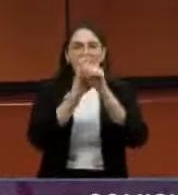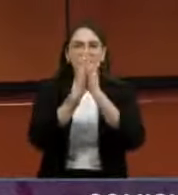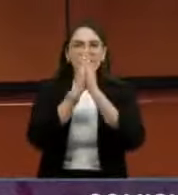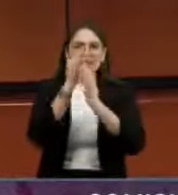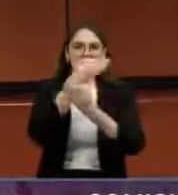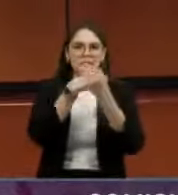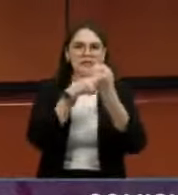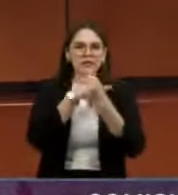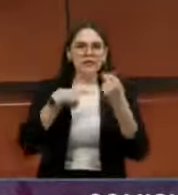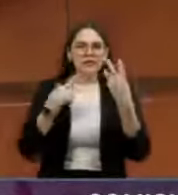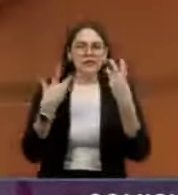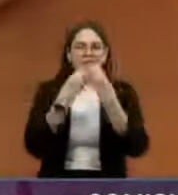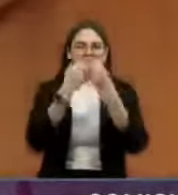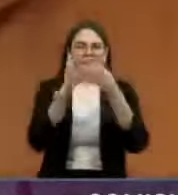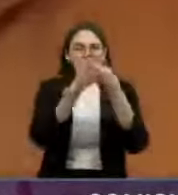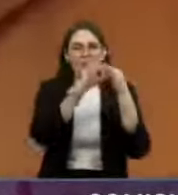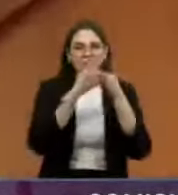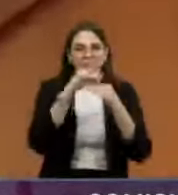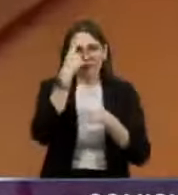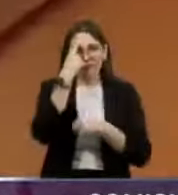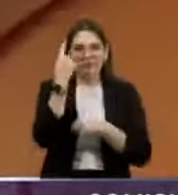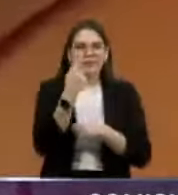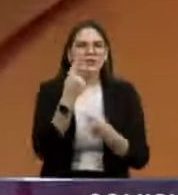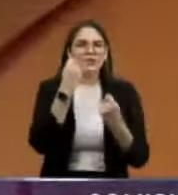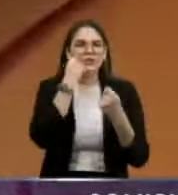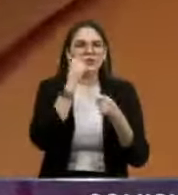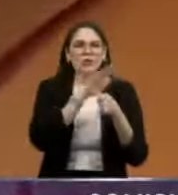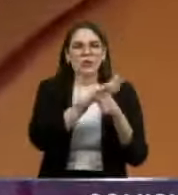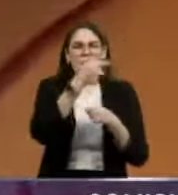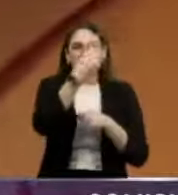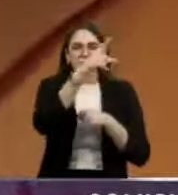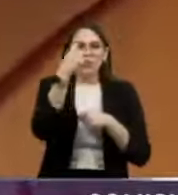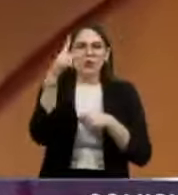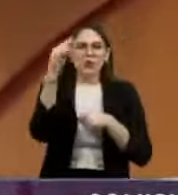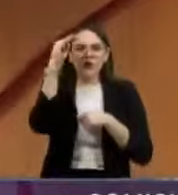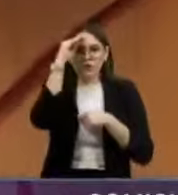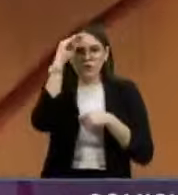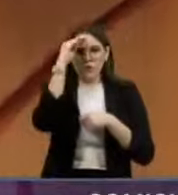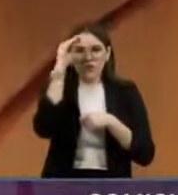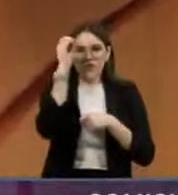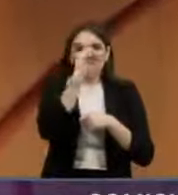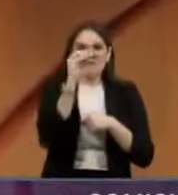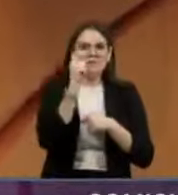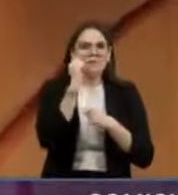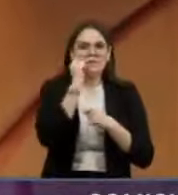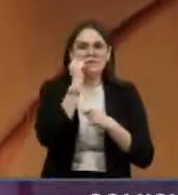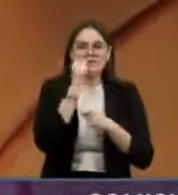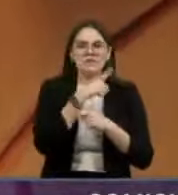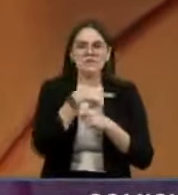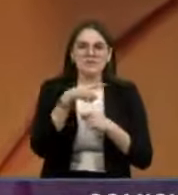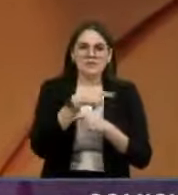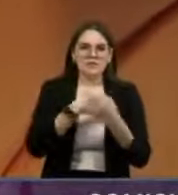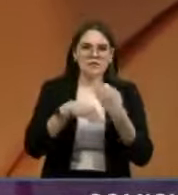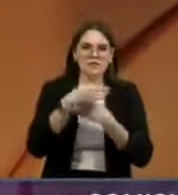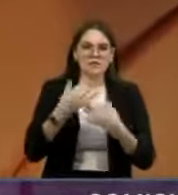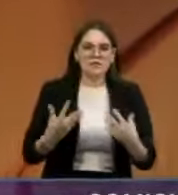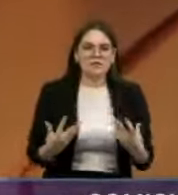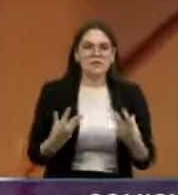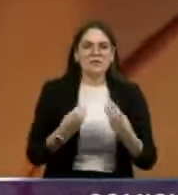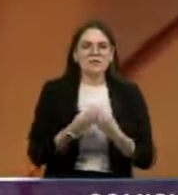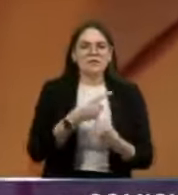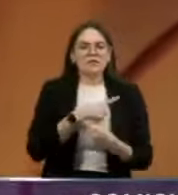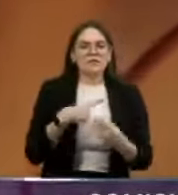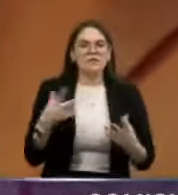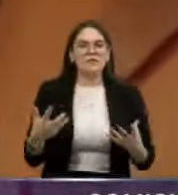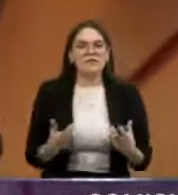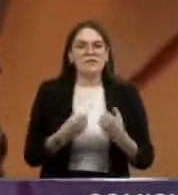convocó a que, más allá de nuestros diversos pensamientos e ideologías, juntos y juntas rescatáramos a nuestra